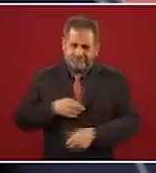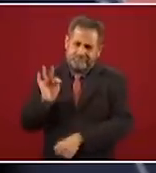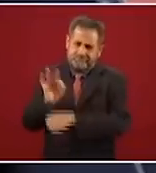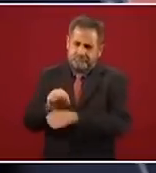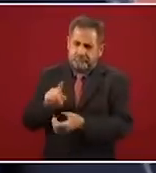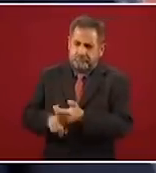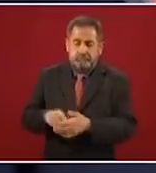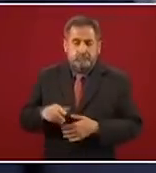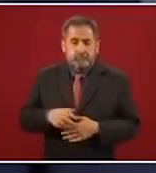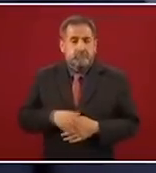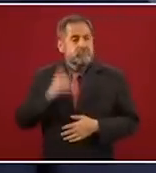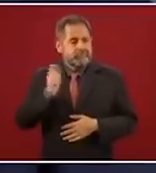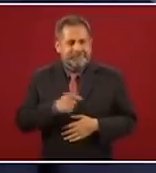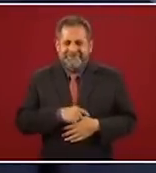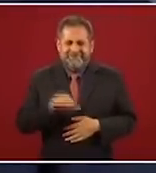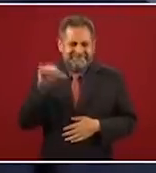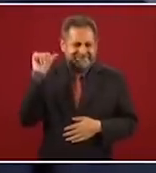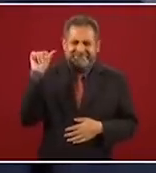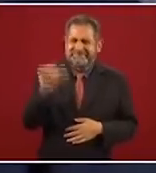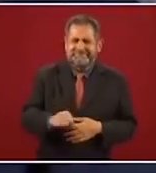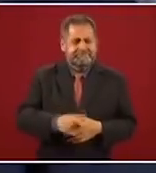Era el mátalos en caliente.